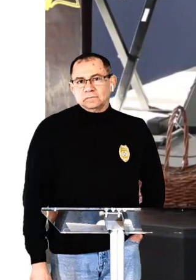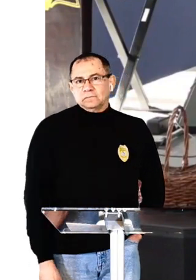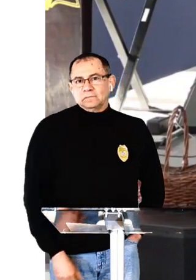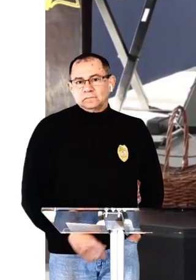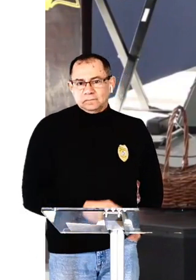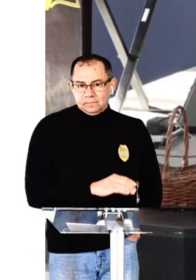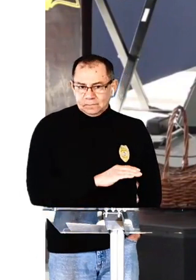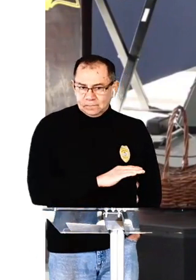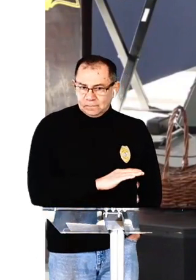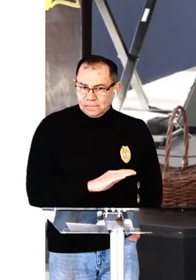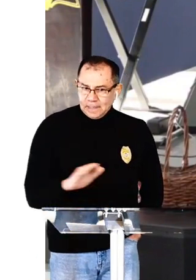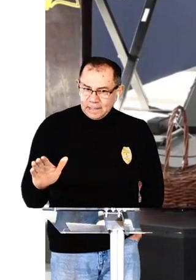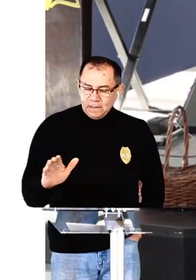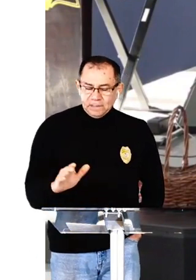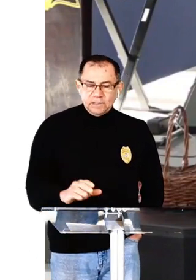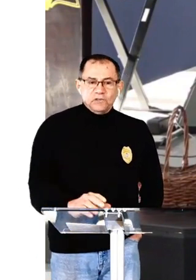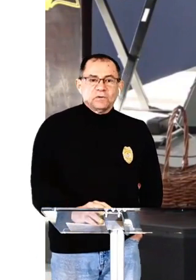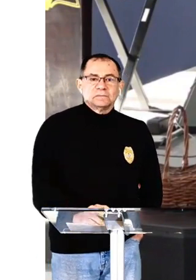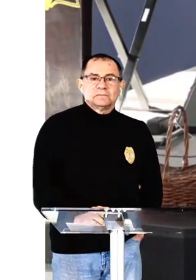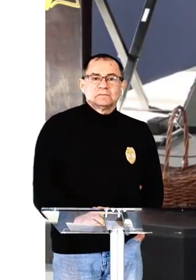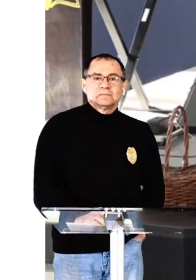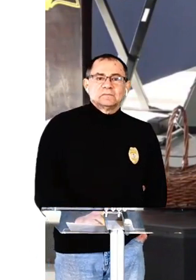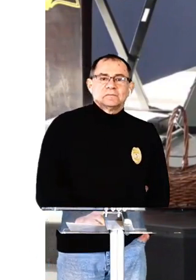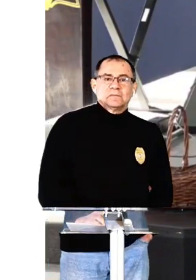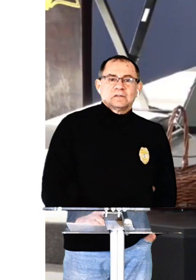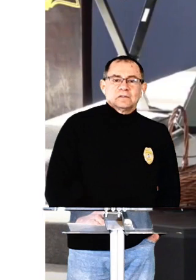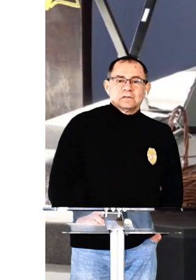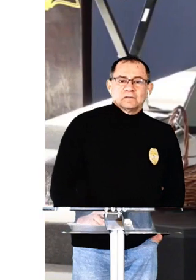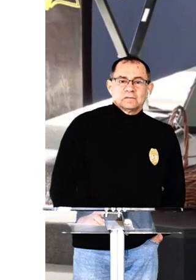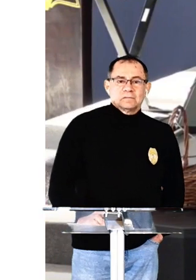congregación. Es de bendición.